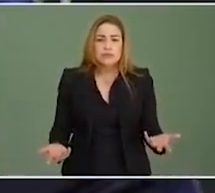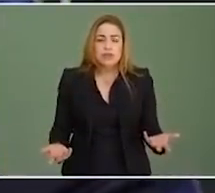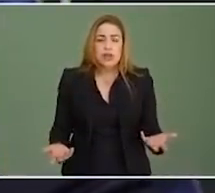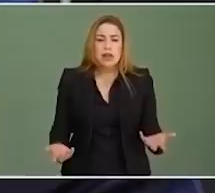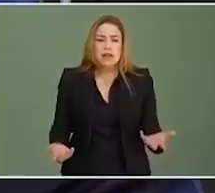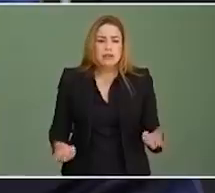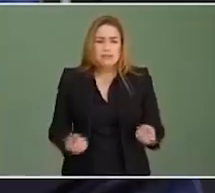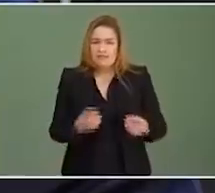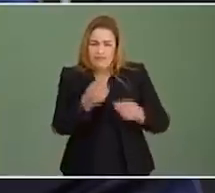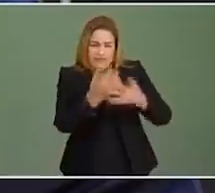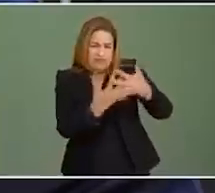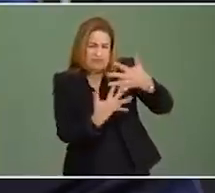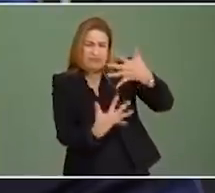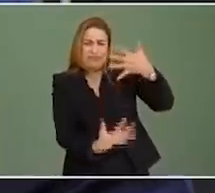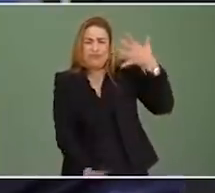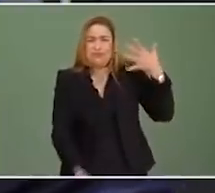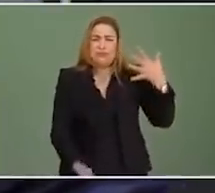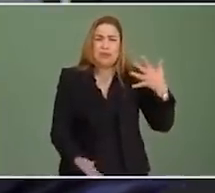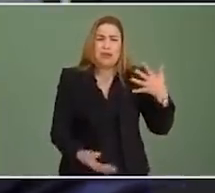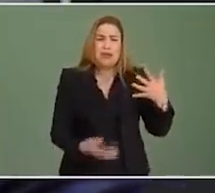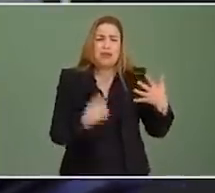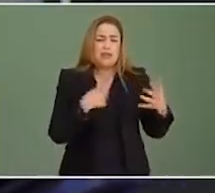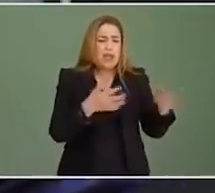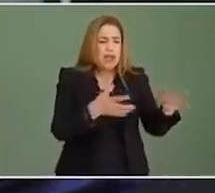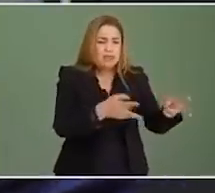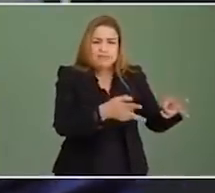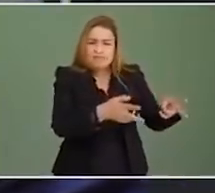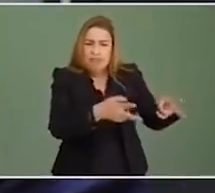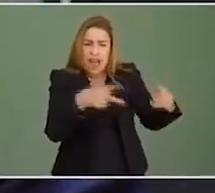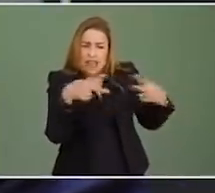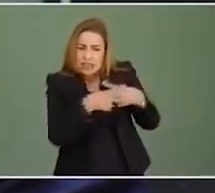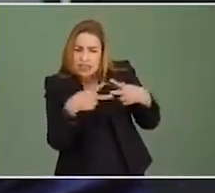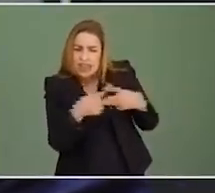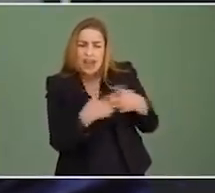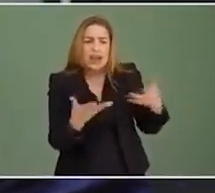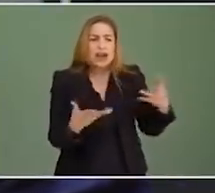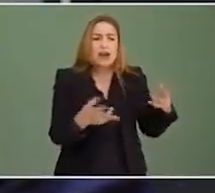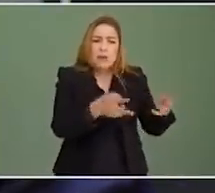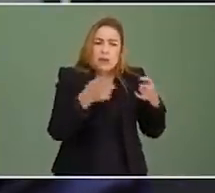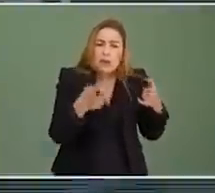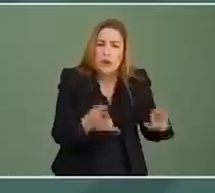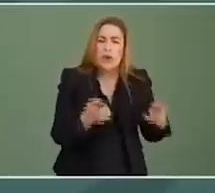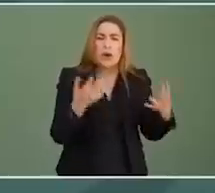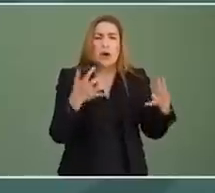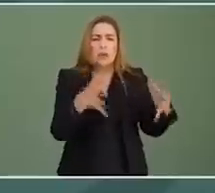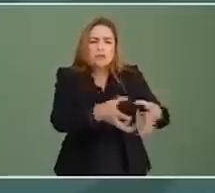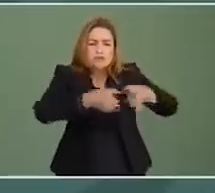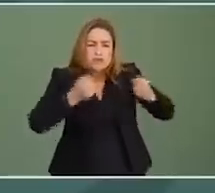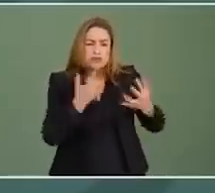delictiva pues este la gente